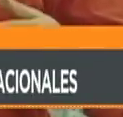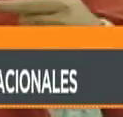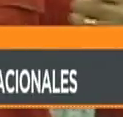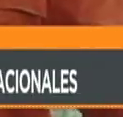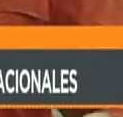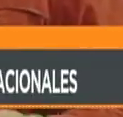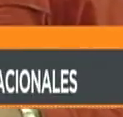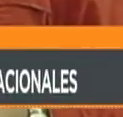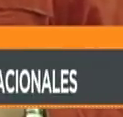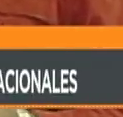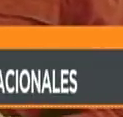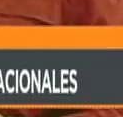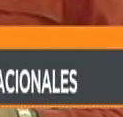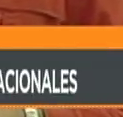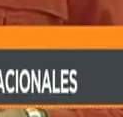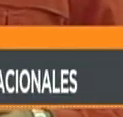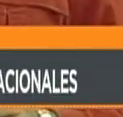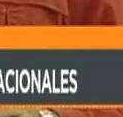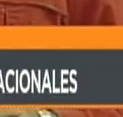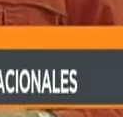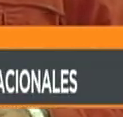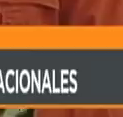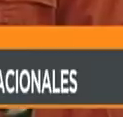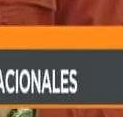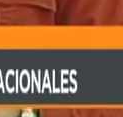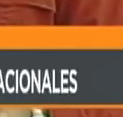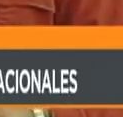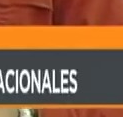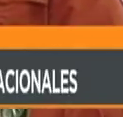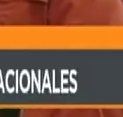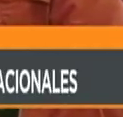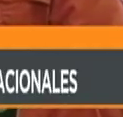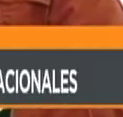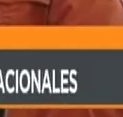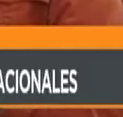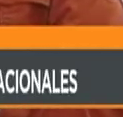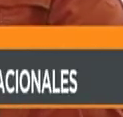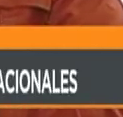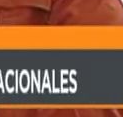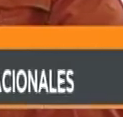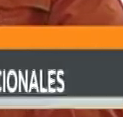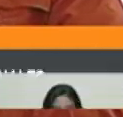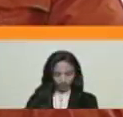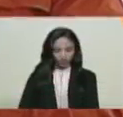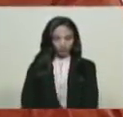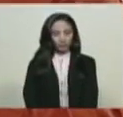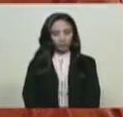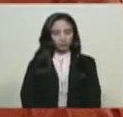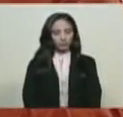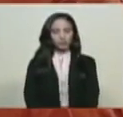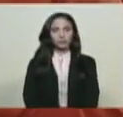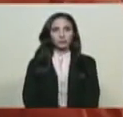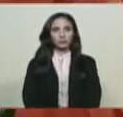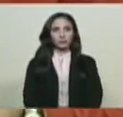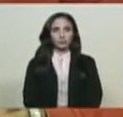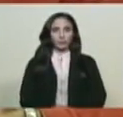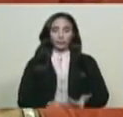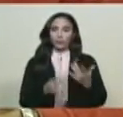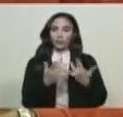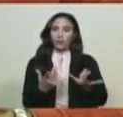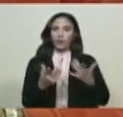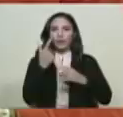las inversiones industriales, de tecnología. Y el Petro además como gran instrumento de financiamiento